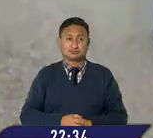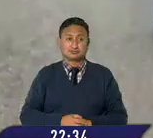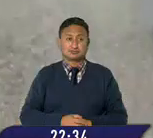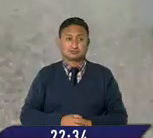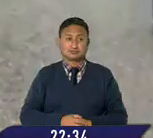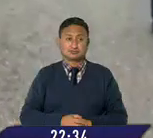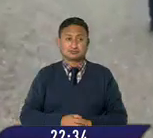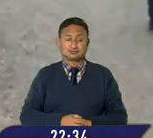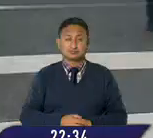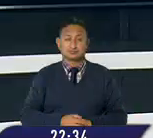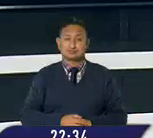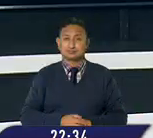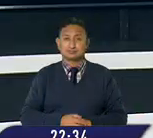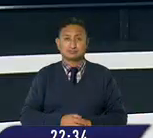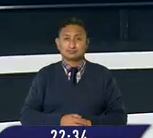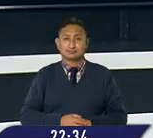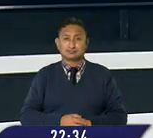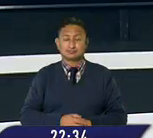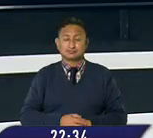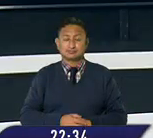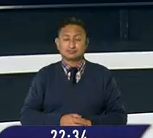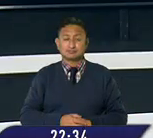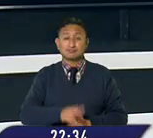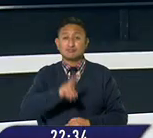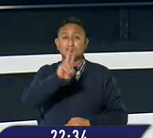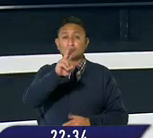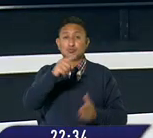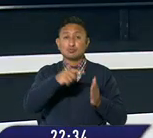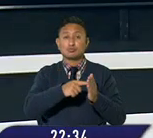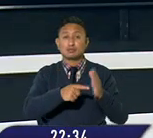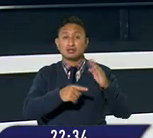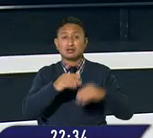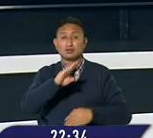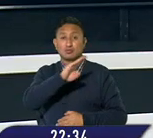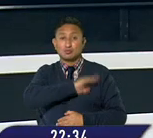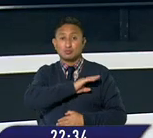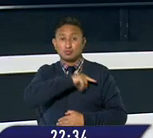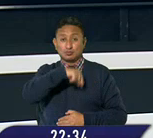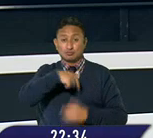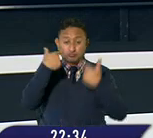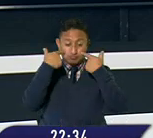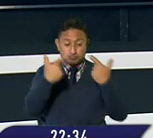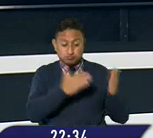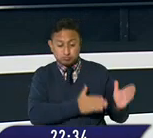Jaramillo. Más de 2,000 efectivos municipales vigilarán el orden